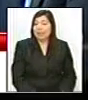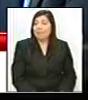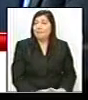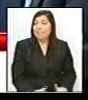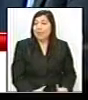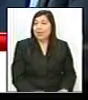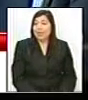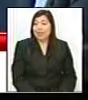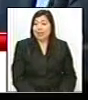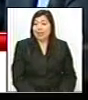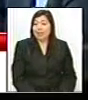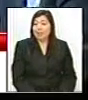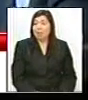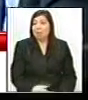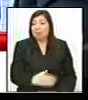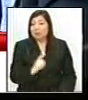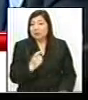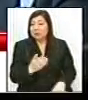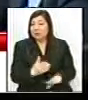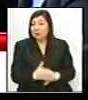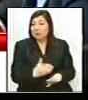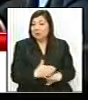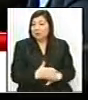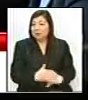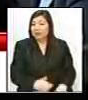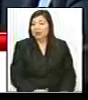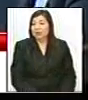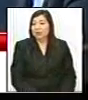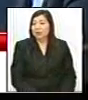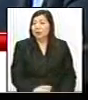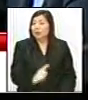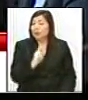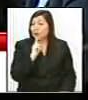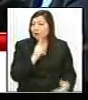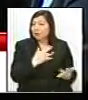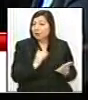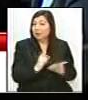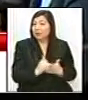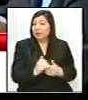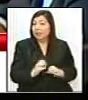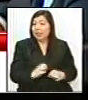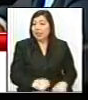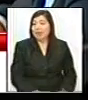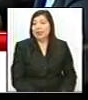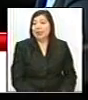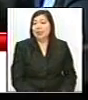son zonas industriales que podrían ser desarrolladas inmediatamente y no esperar a que se construyan